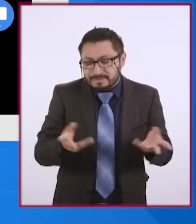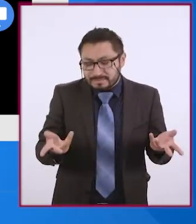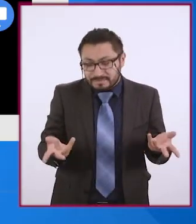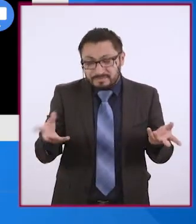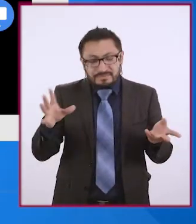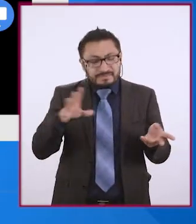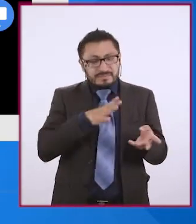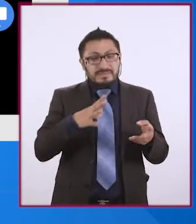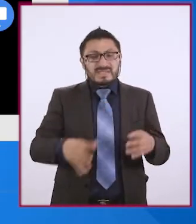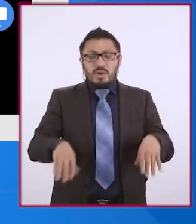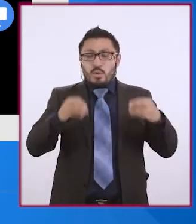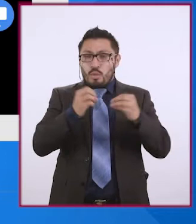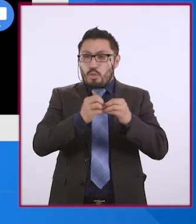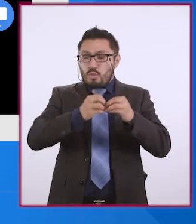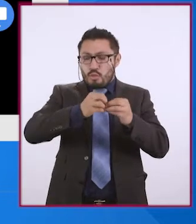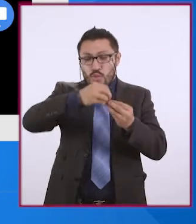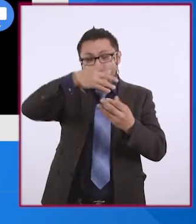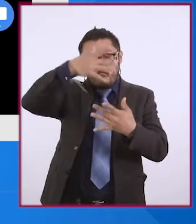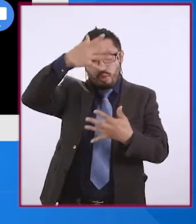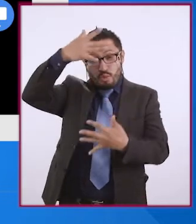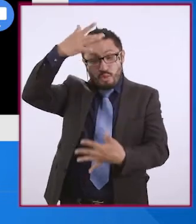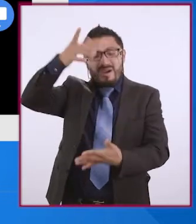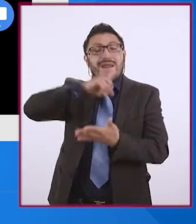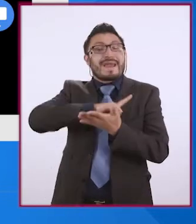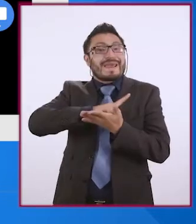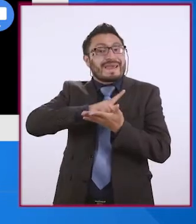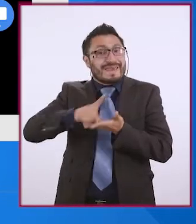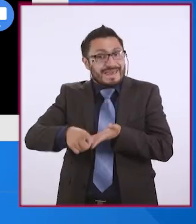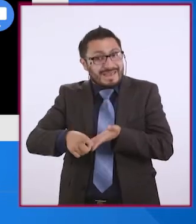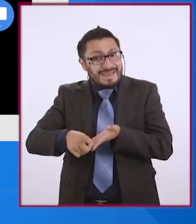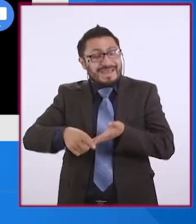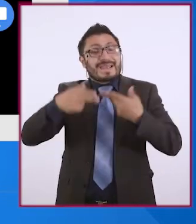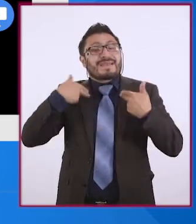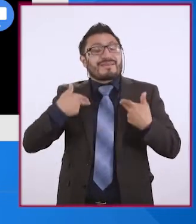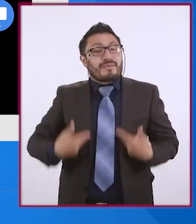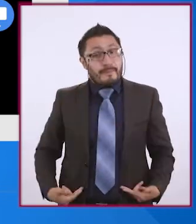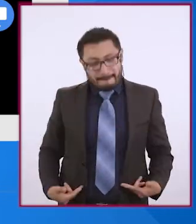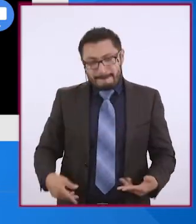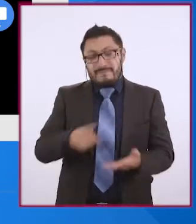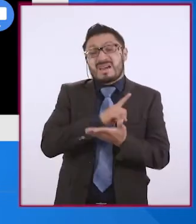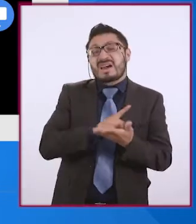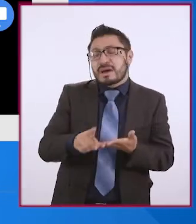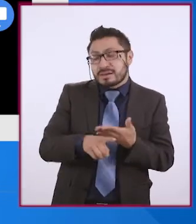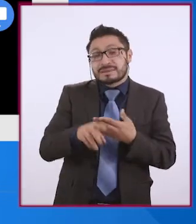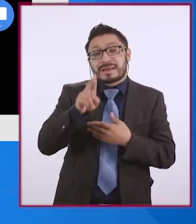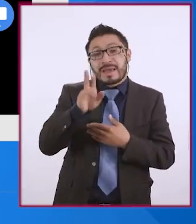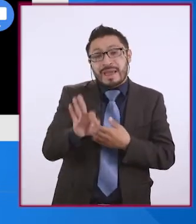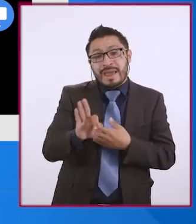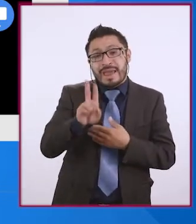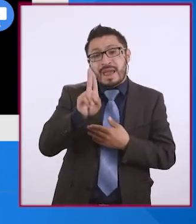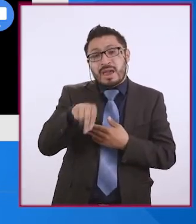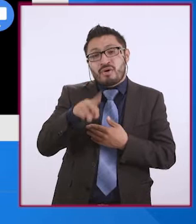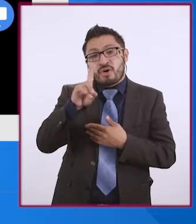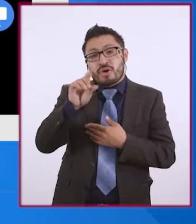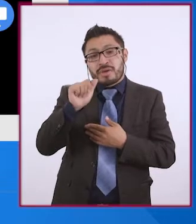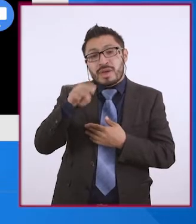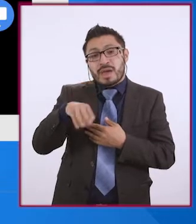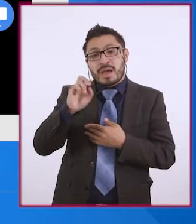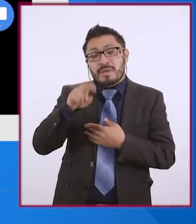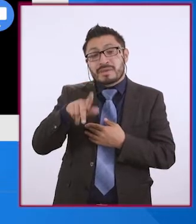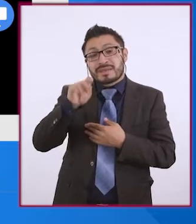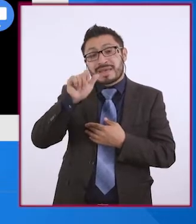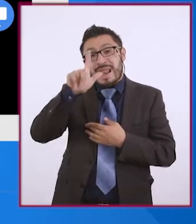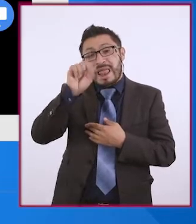un amplio catálogo de derechos humanos, de derechos fundamentales. Esos